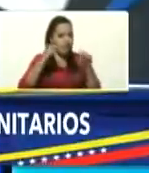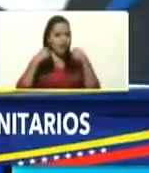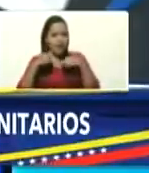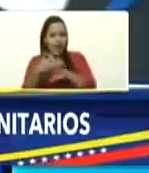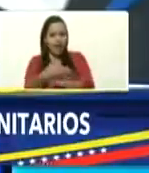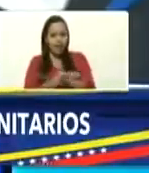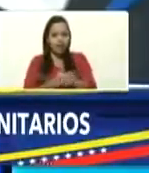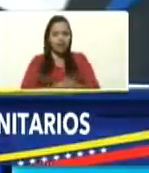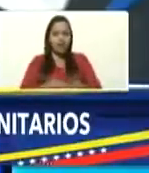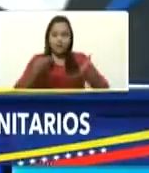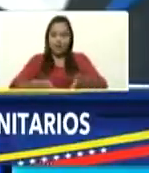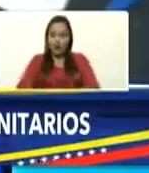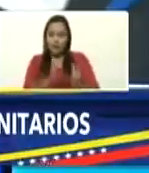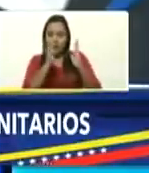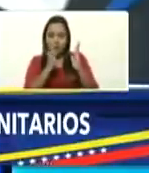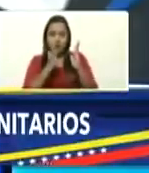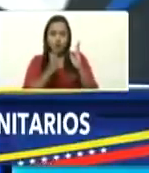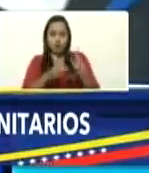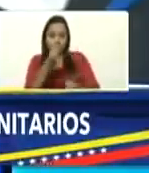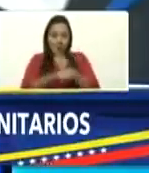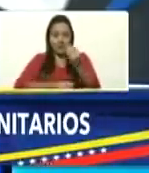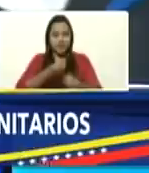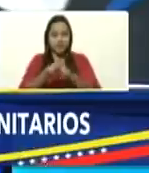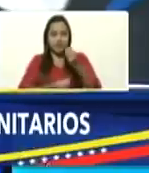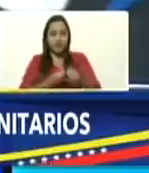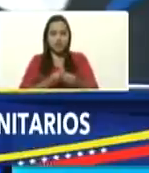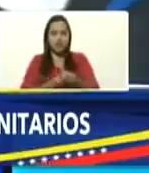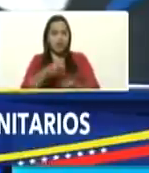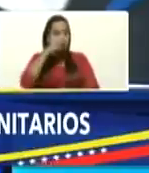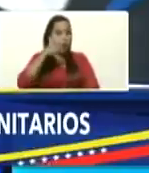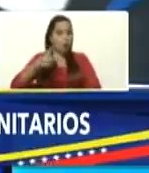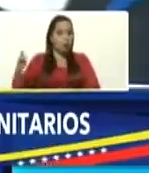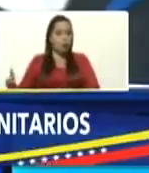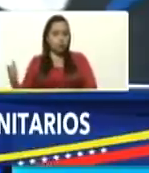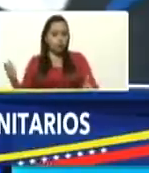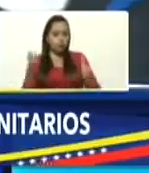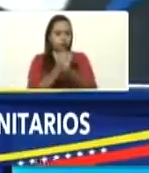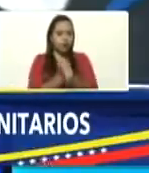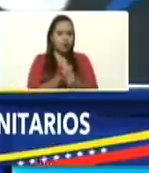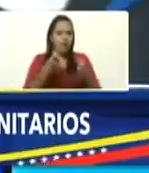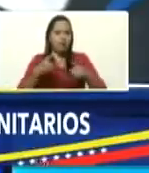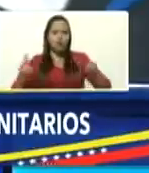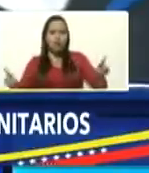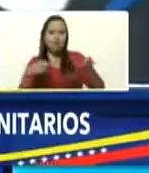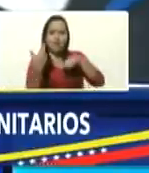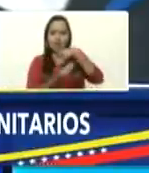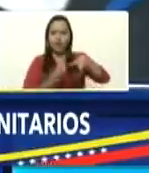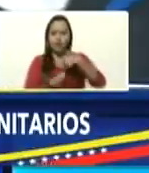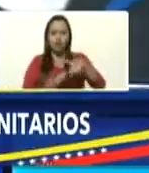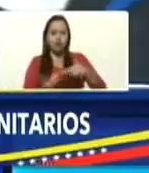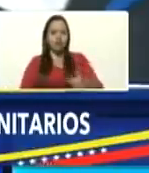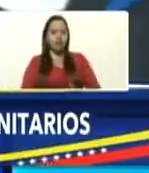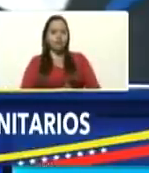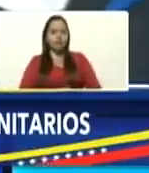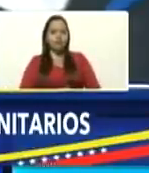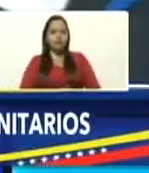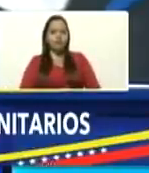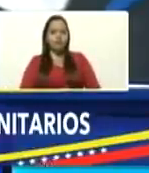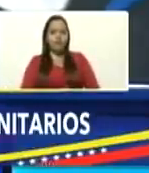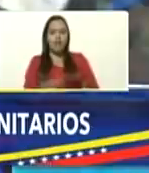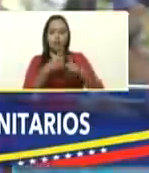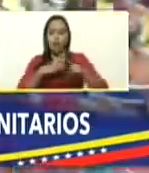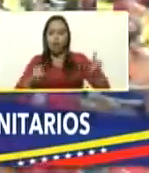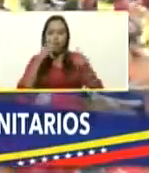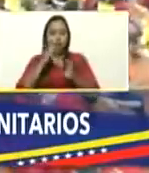en el camino de la construcción del poder popular y de la democracia revolucionaria, de la